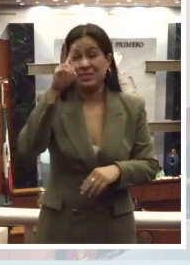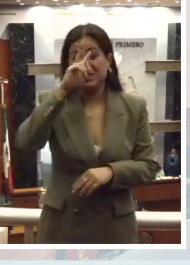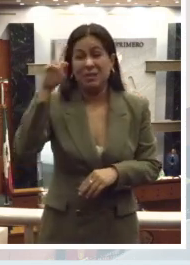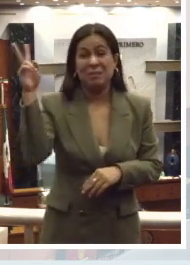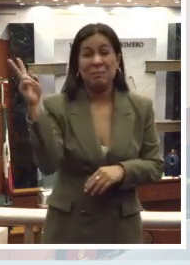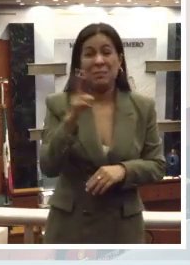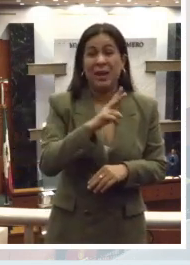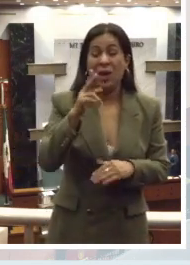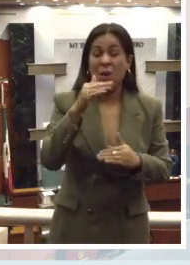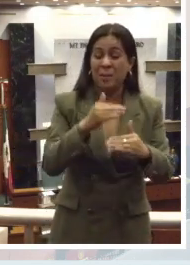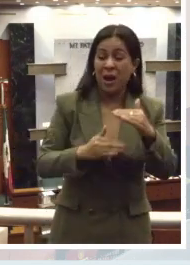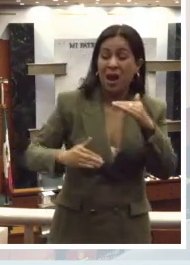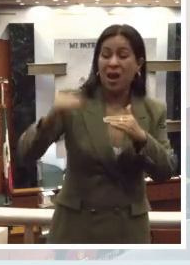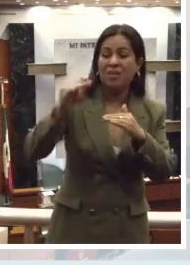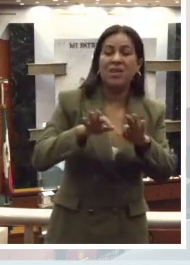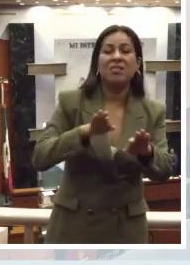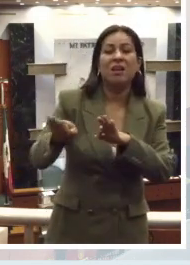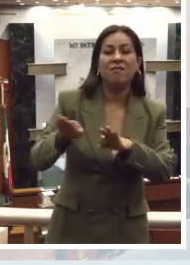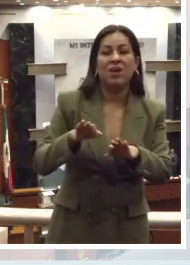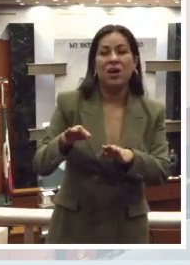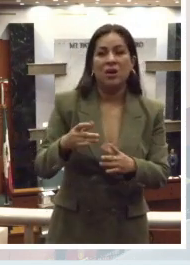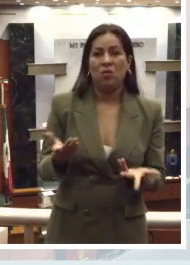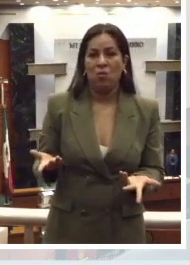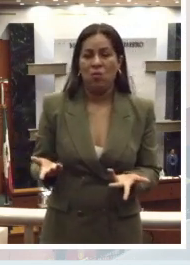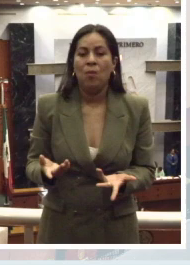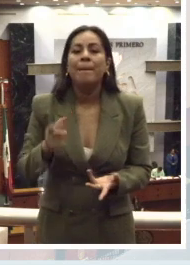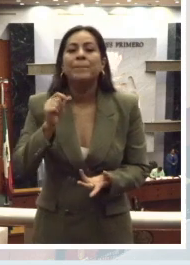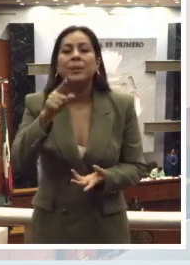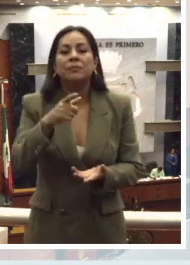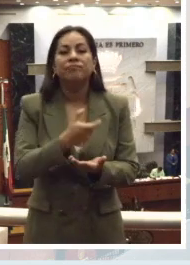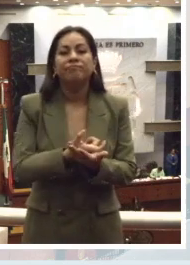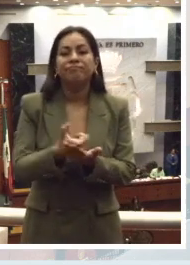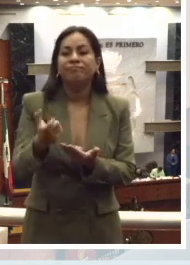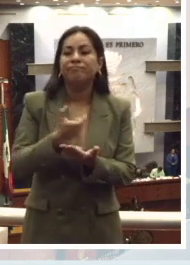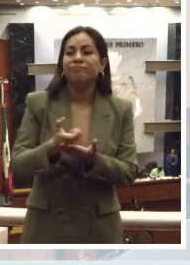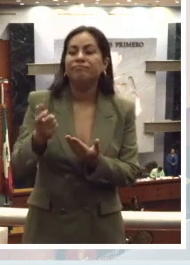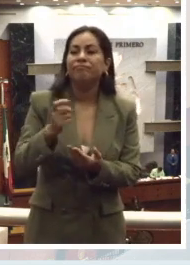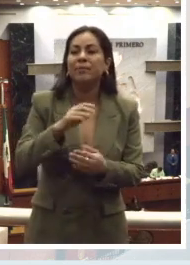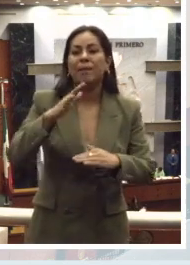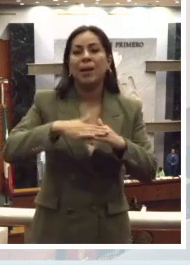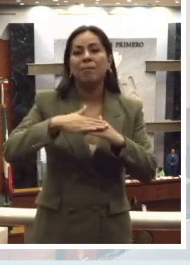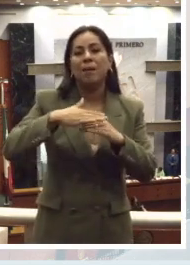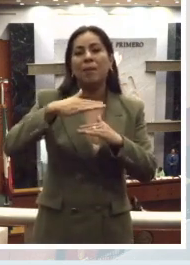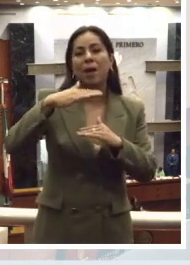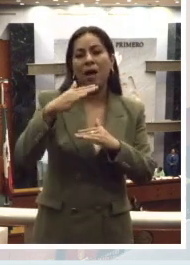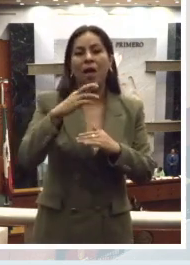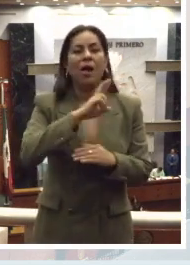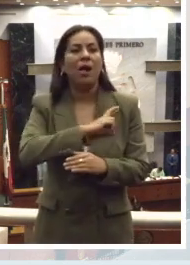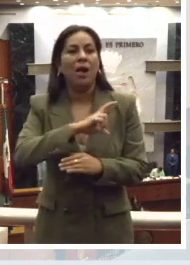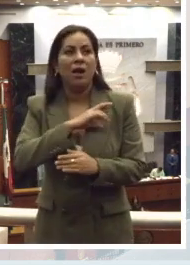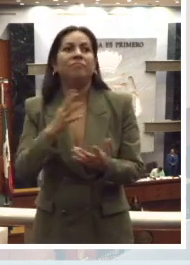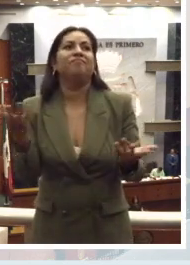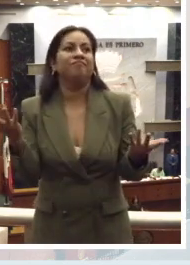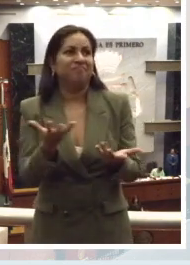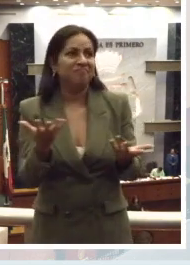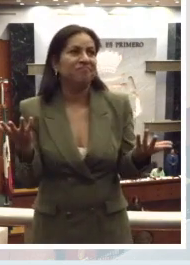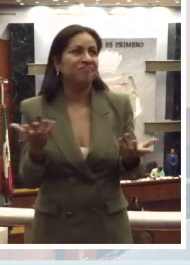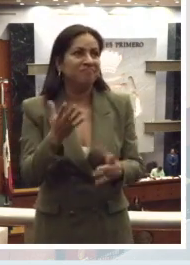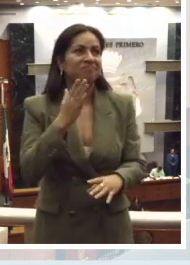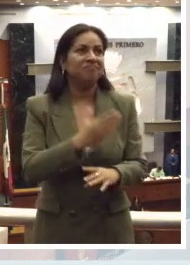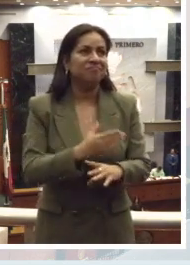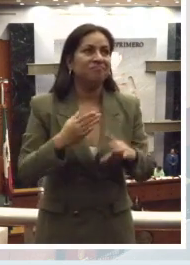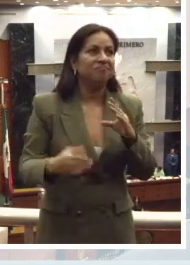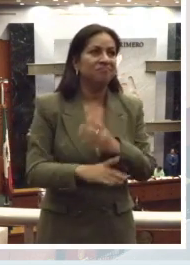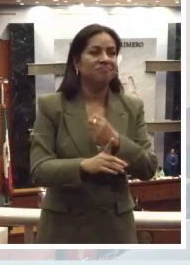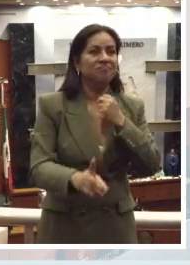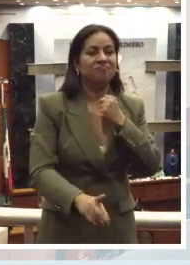los ciudadanos de Guerrero. El incremento descontrolado de las rentas genera una cadena de efectos